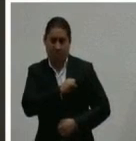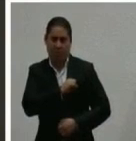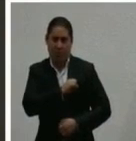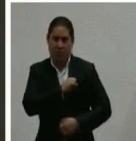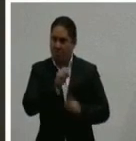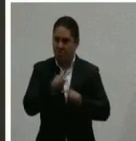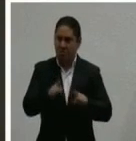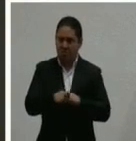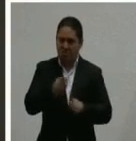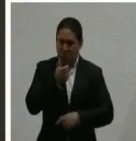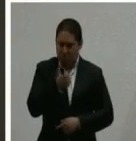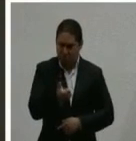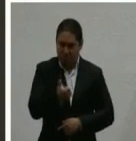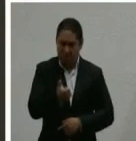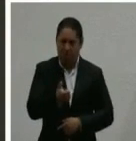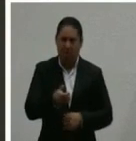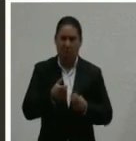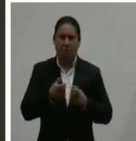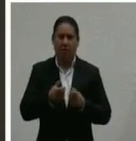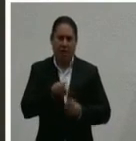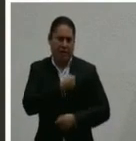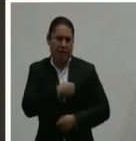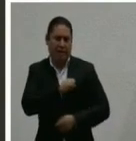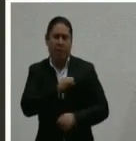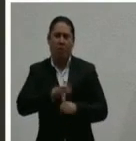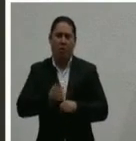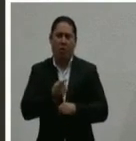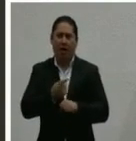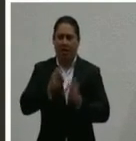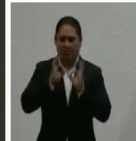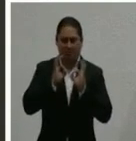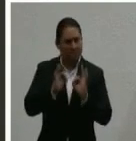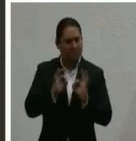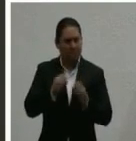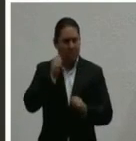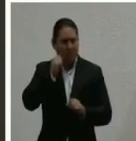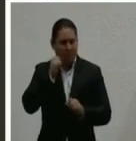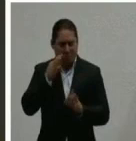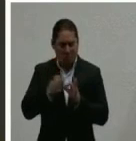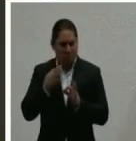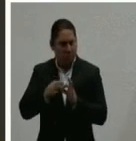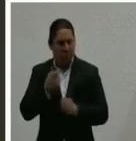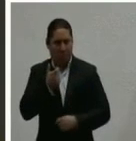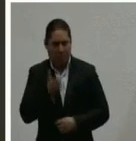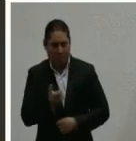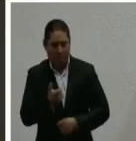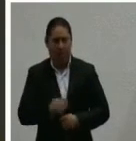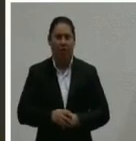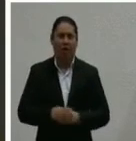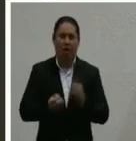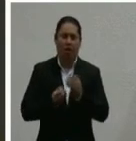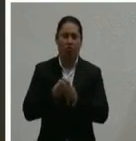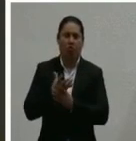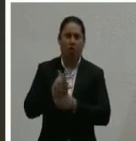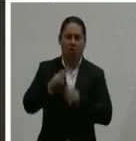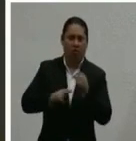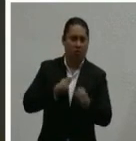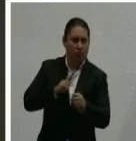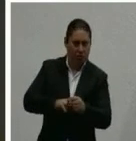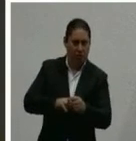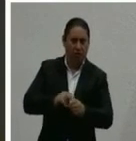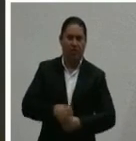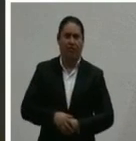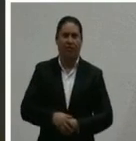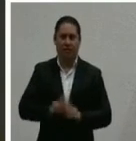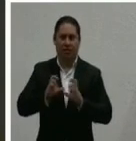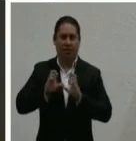propias finanzas tendrá mejores oportunidades de salir adelante. Tras esta nueva normalidad,